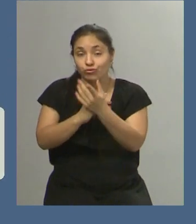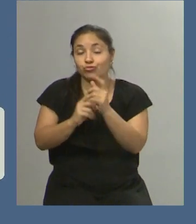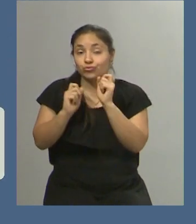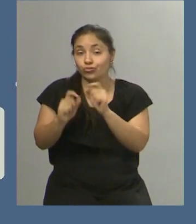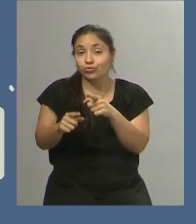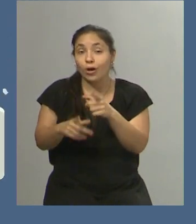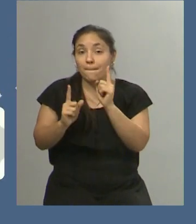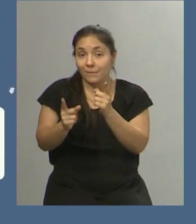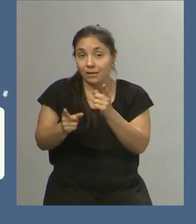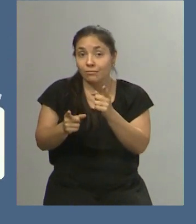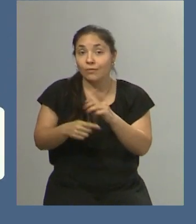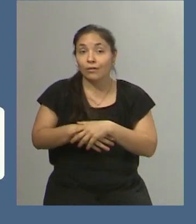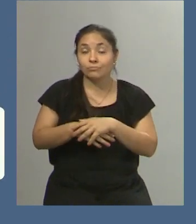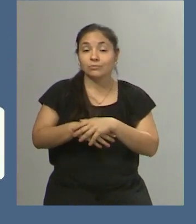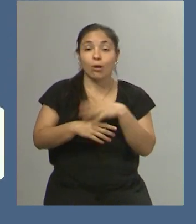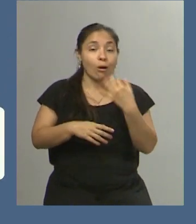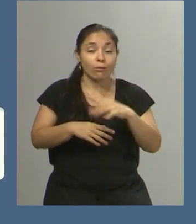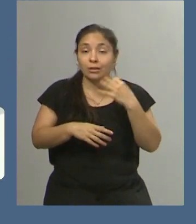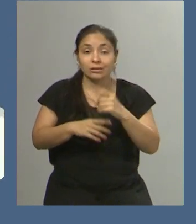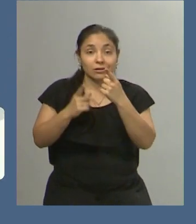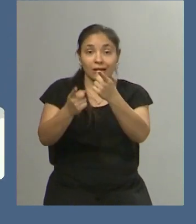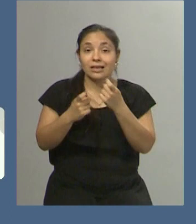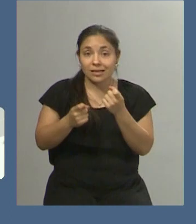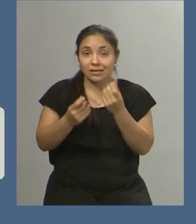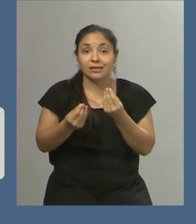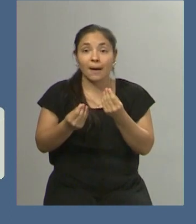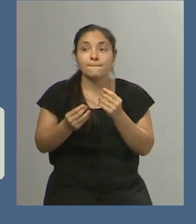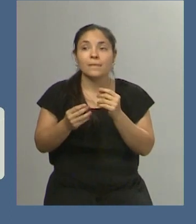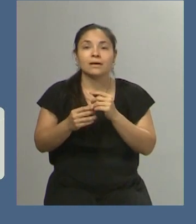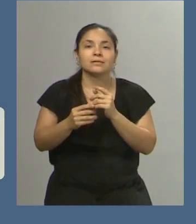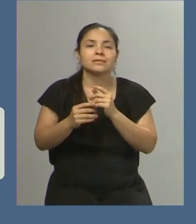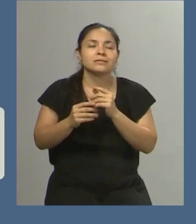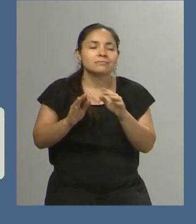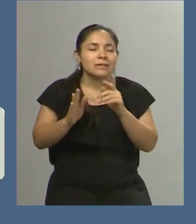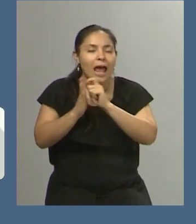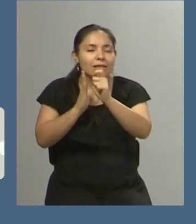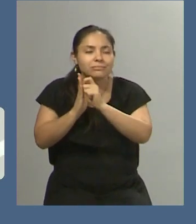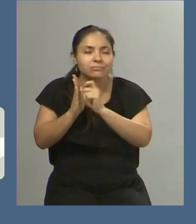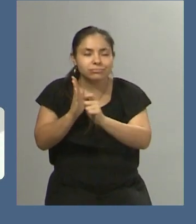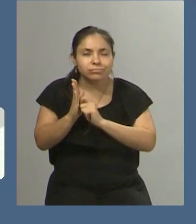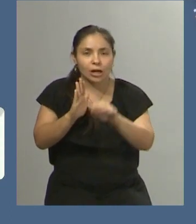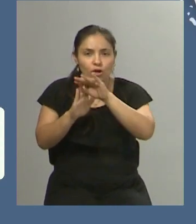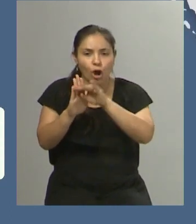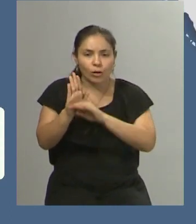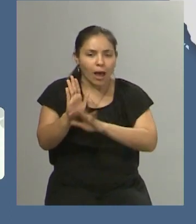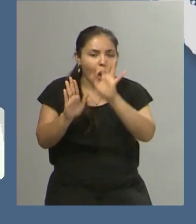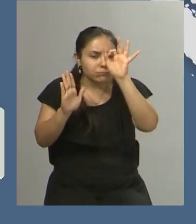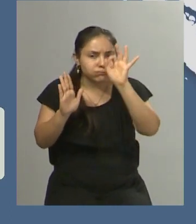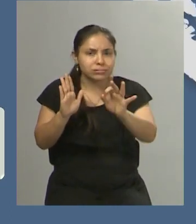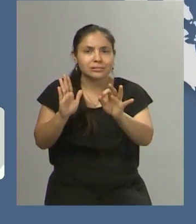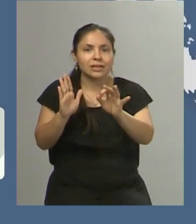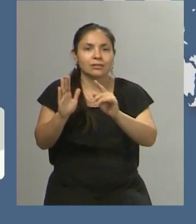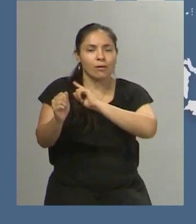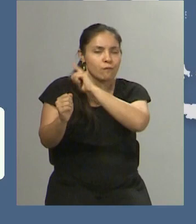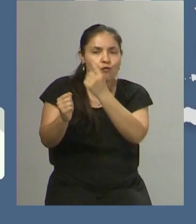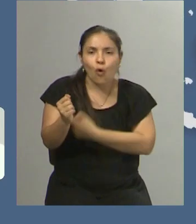caso, que te permita, pongámoslo en estos términos, fabricar reglas que tengan solidez desde el